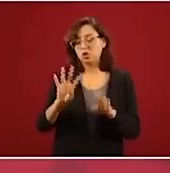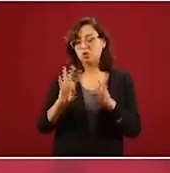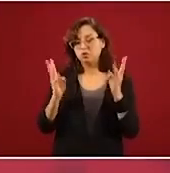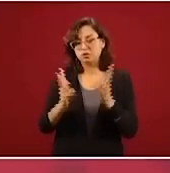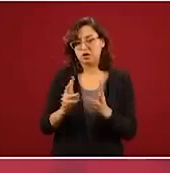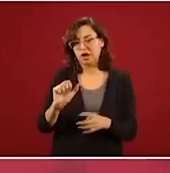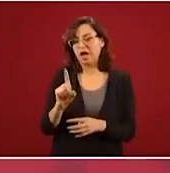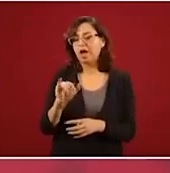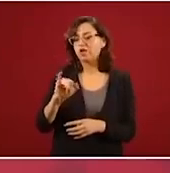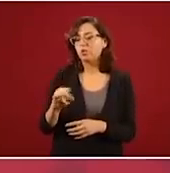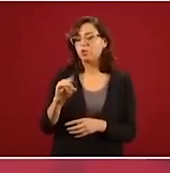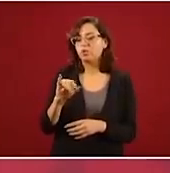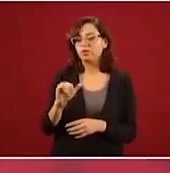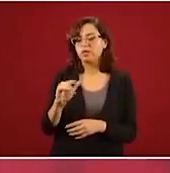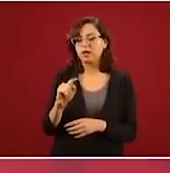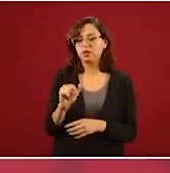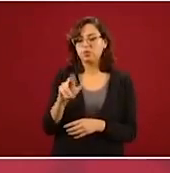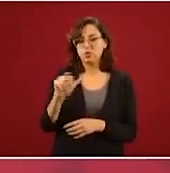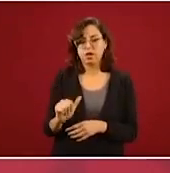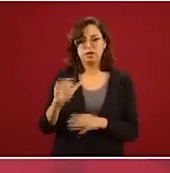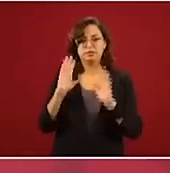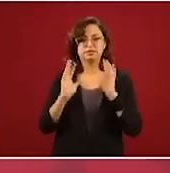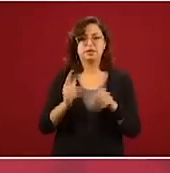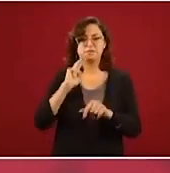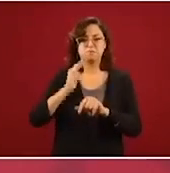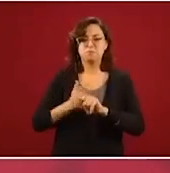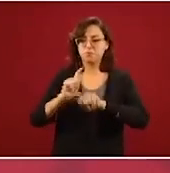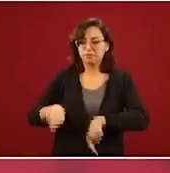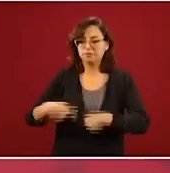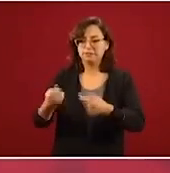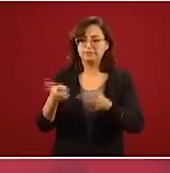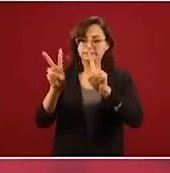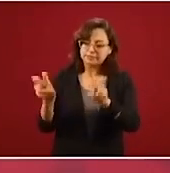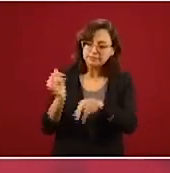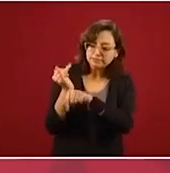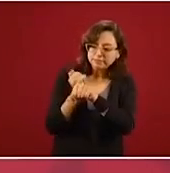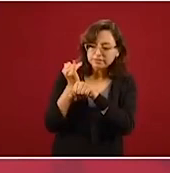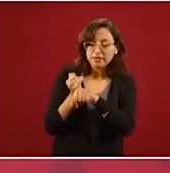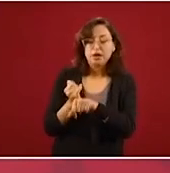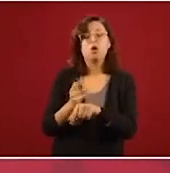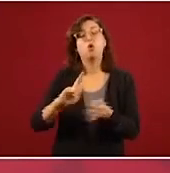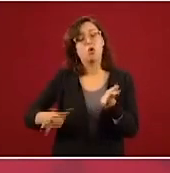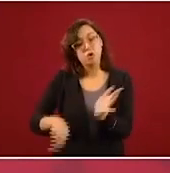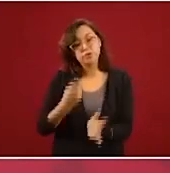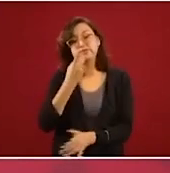está atendiendo este asunto. Repito, le tengo mucha confianza